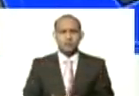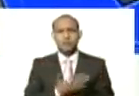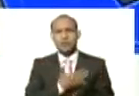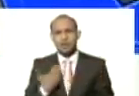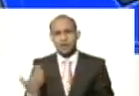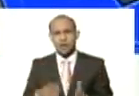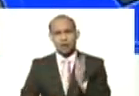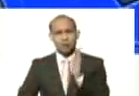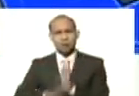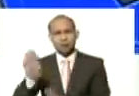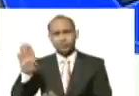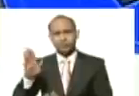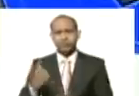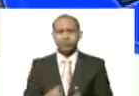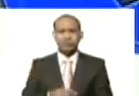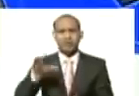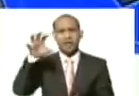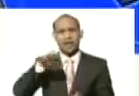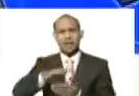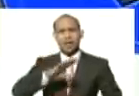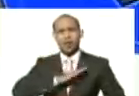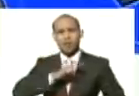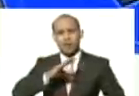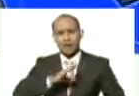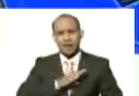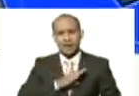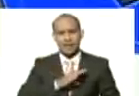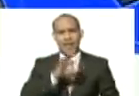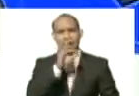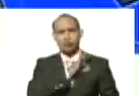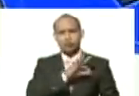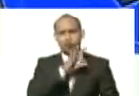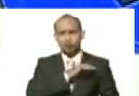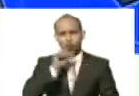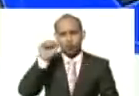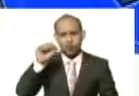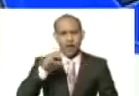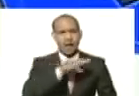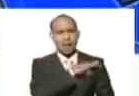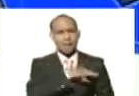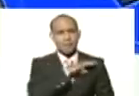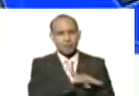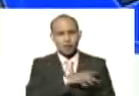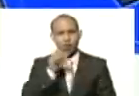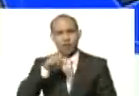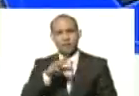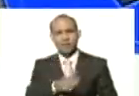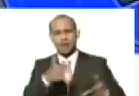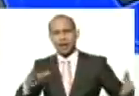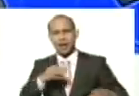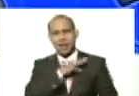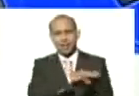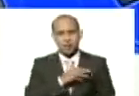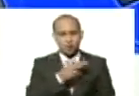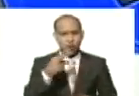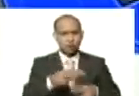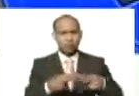recuperación del estado de bienestar social, de las misiones y grandes misiones